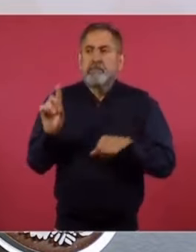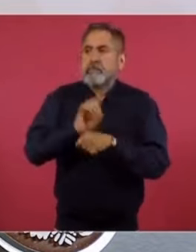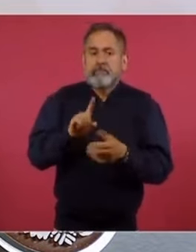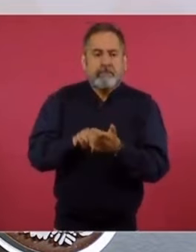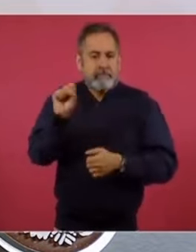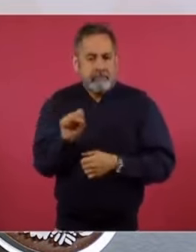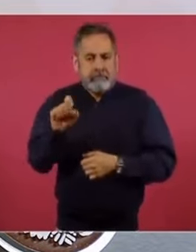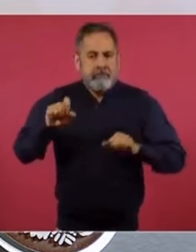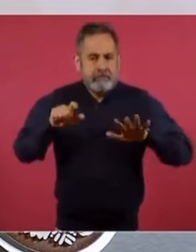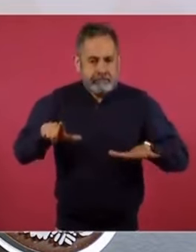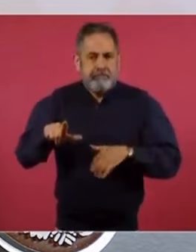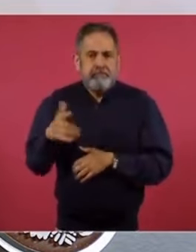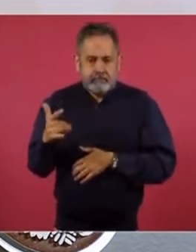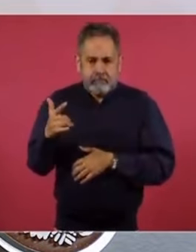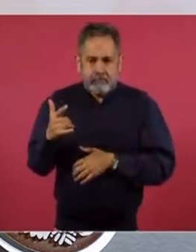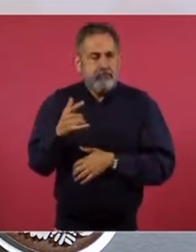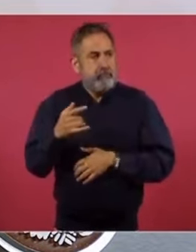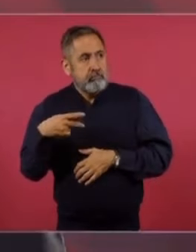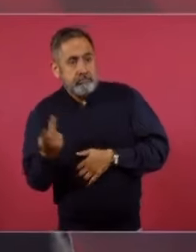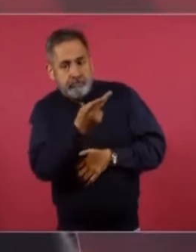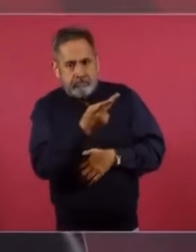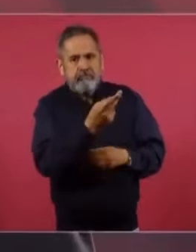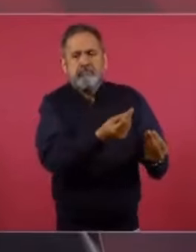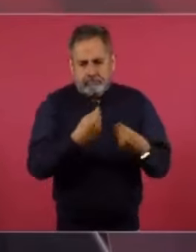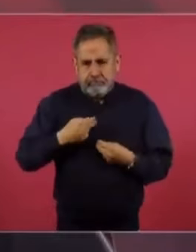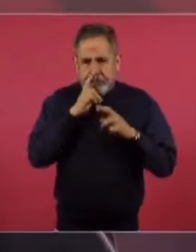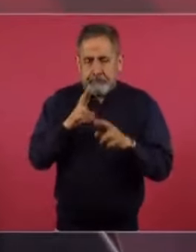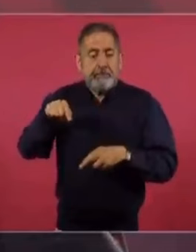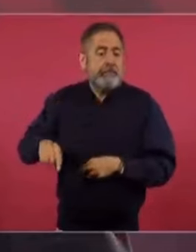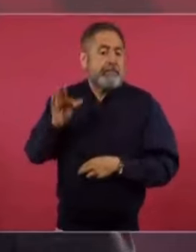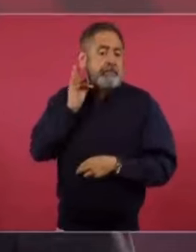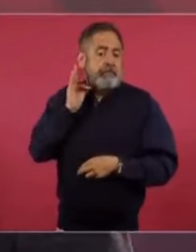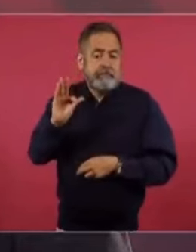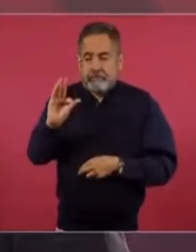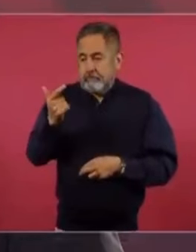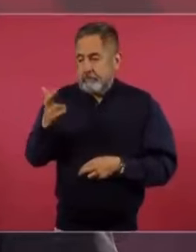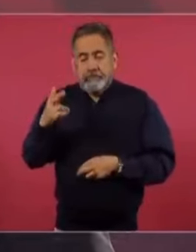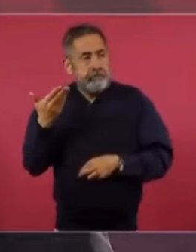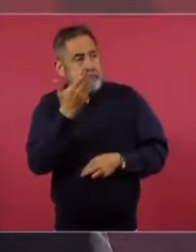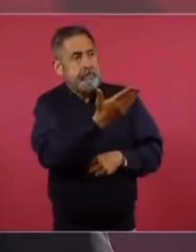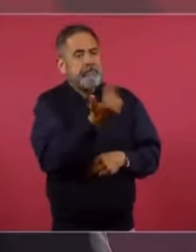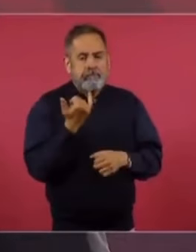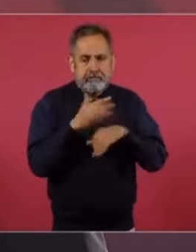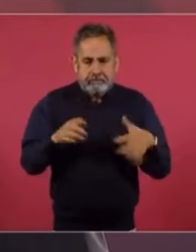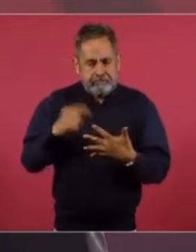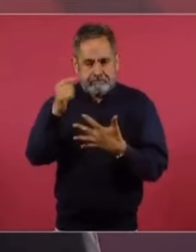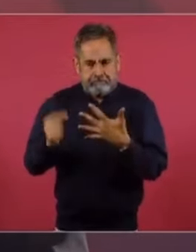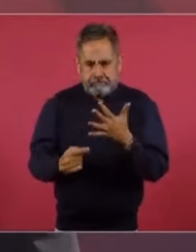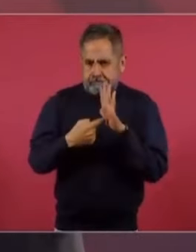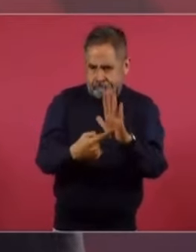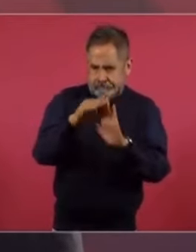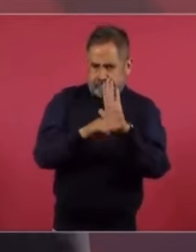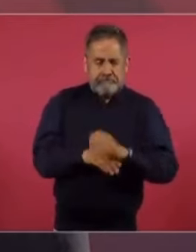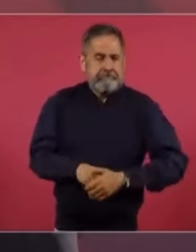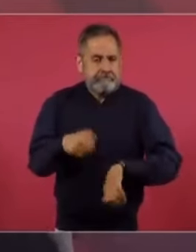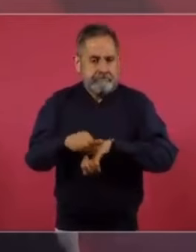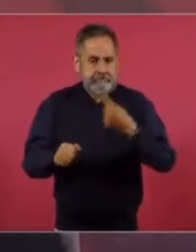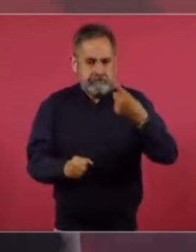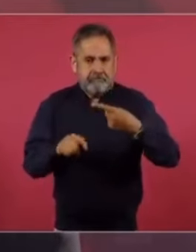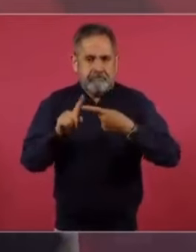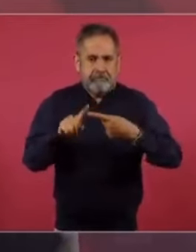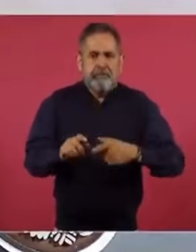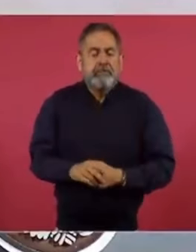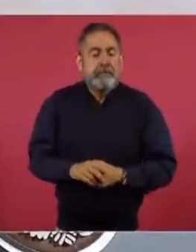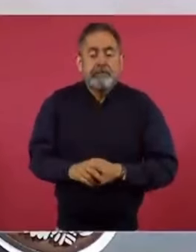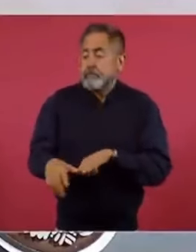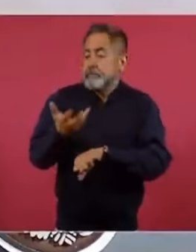sábado 27 de julio a la información solicitada por la Fiscalía General de la República, señalando lo siguiente. 1. Las fuerzas